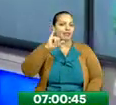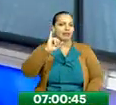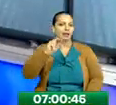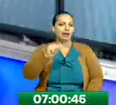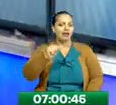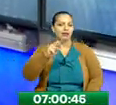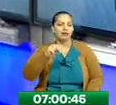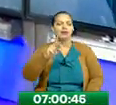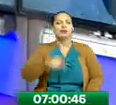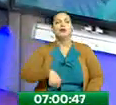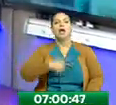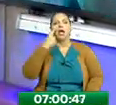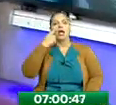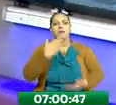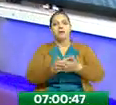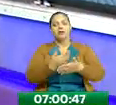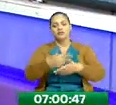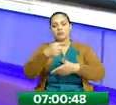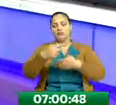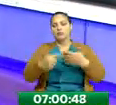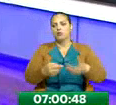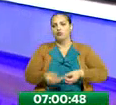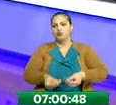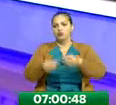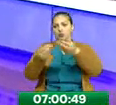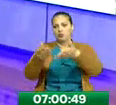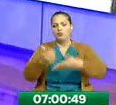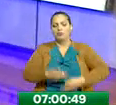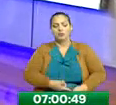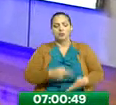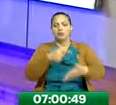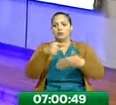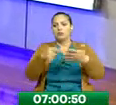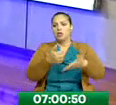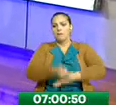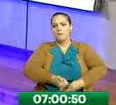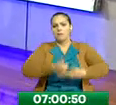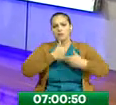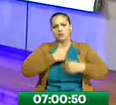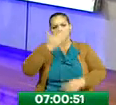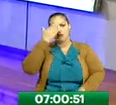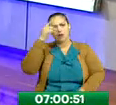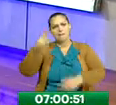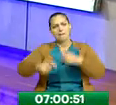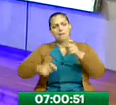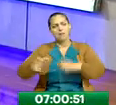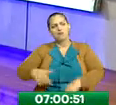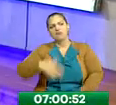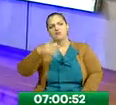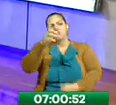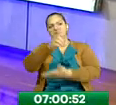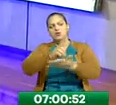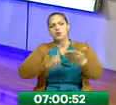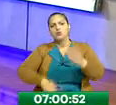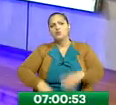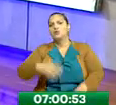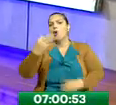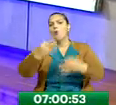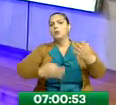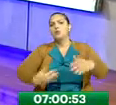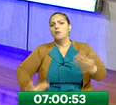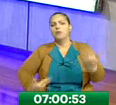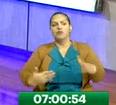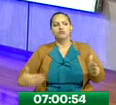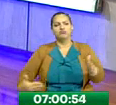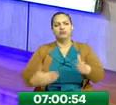de descargo en el proceso de juicio político que avanza en su contra. La funcionaria ratificó su hipótesis de